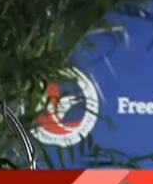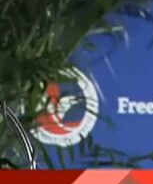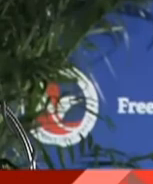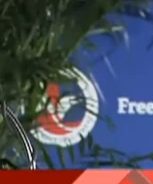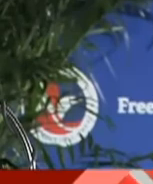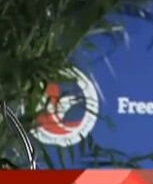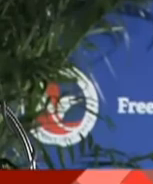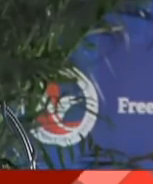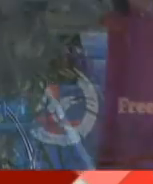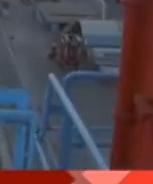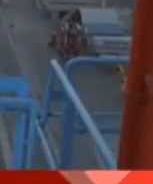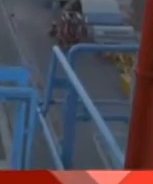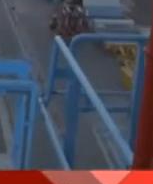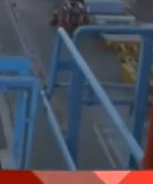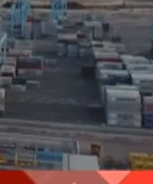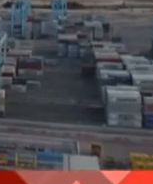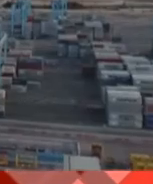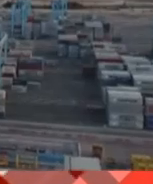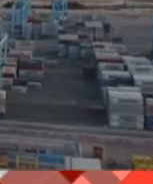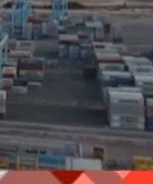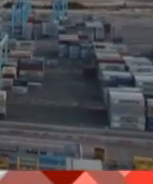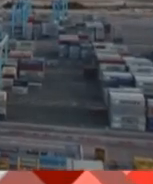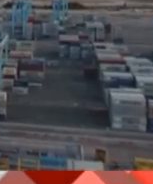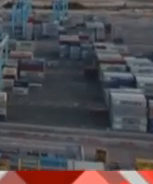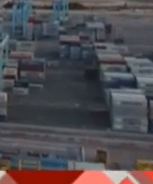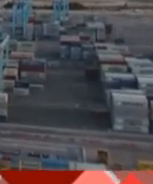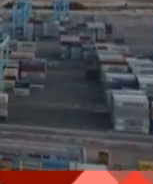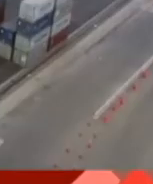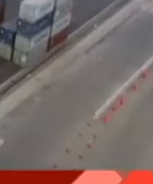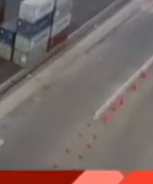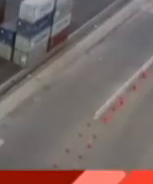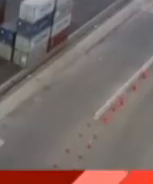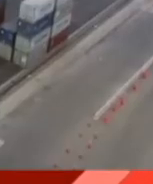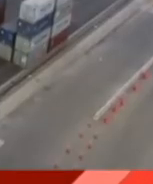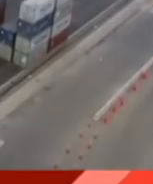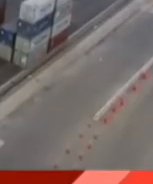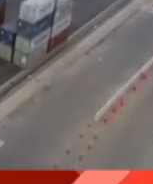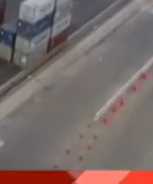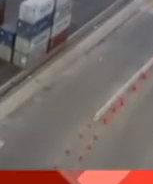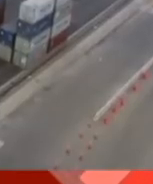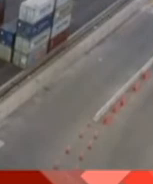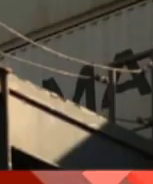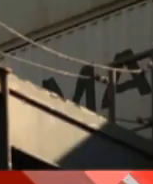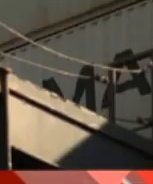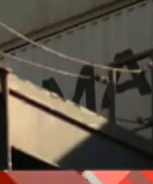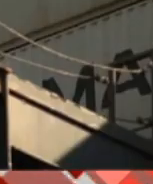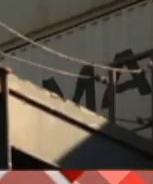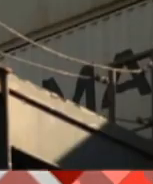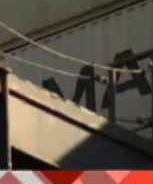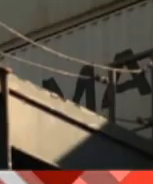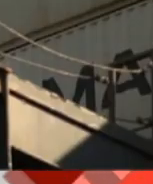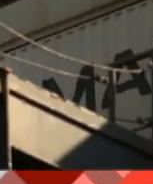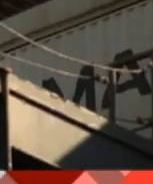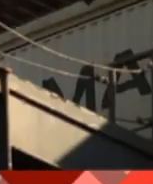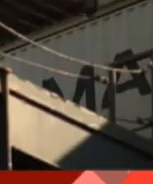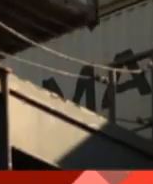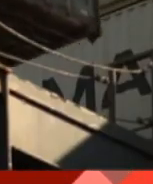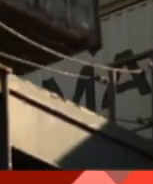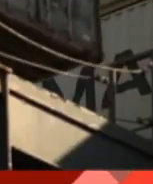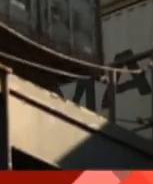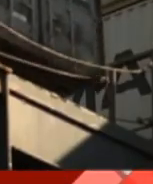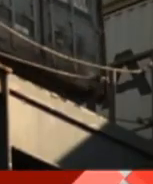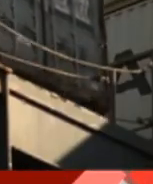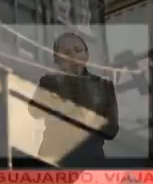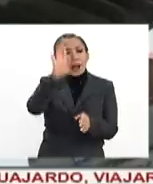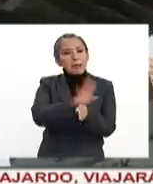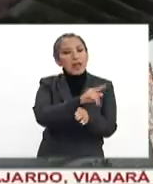Trump que la renegociación del Tratado de Libre Comercio de América del Norte sea rápida. Calificó al Telecán como una relación próspera y de gran valor